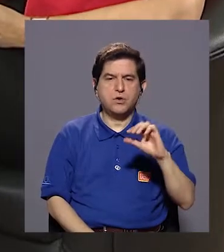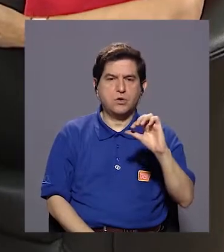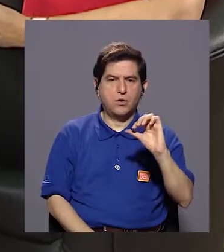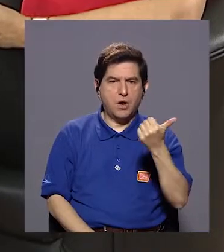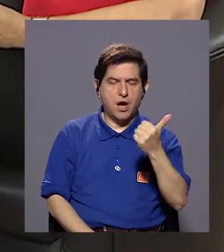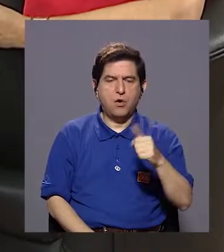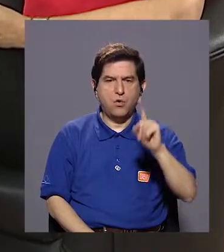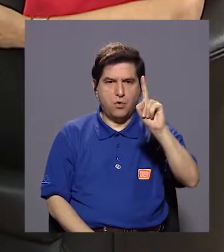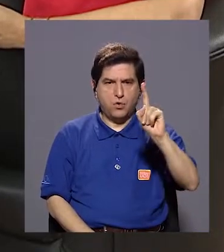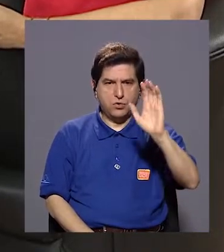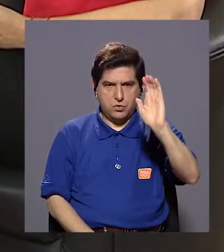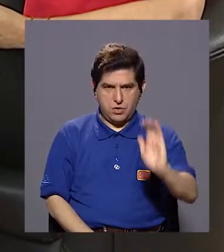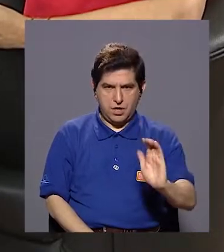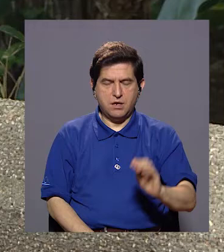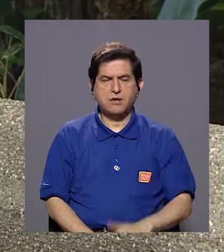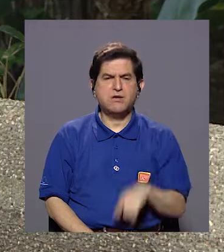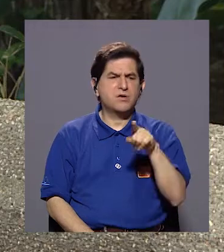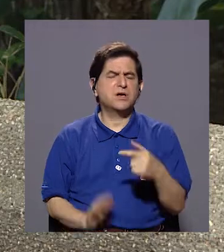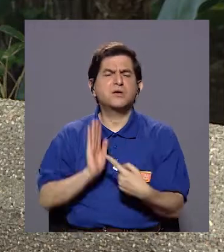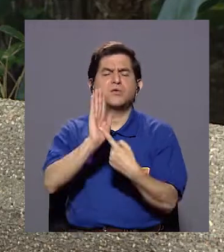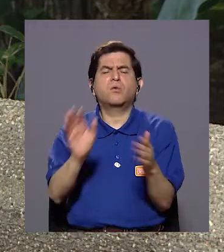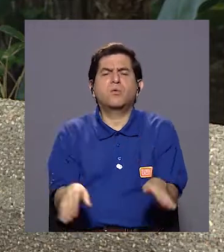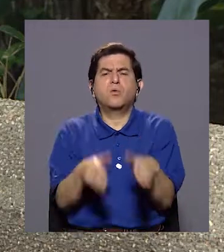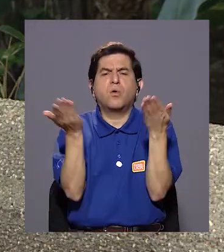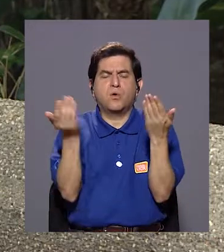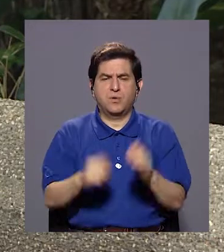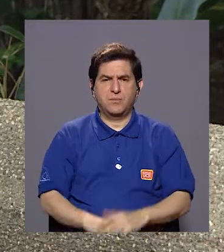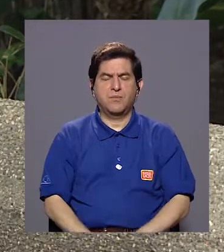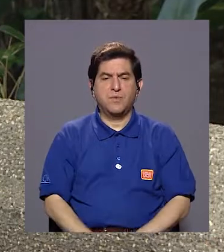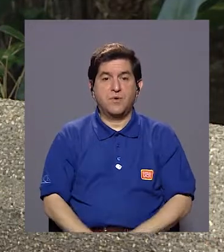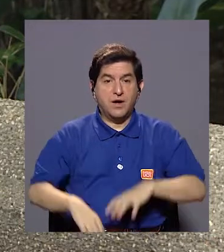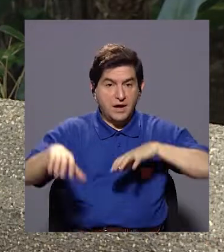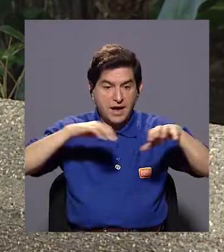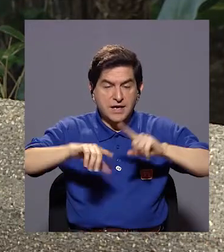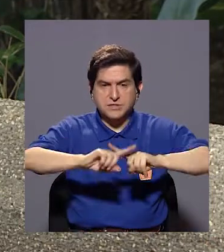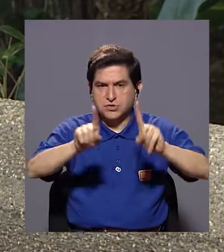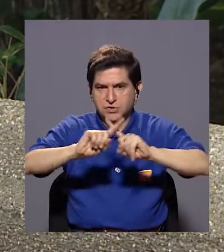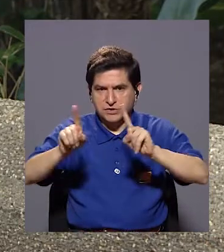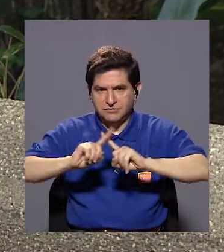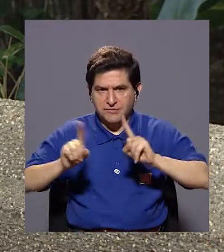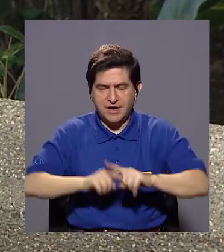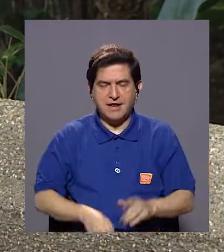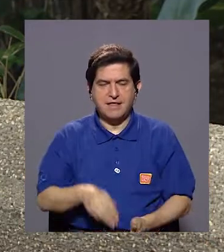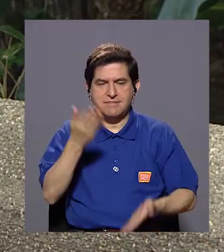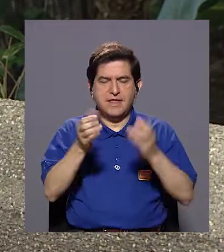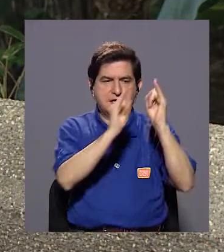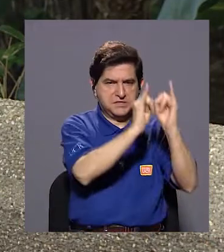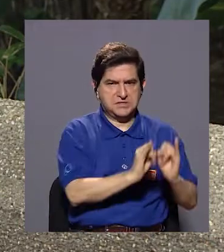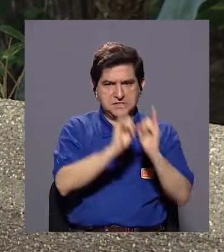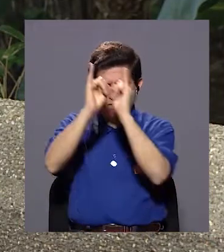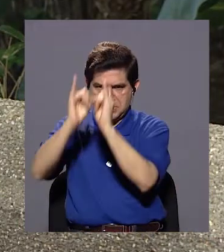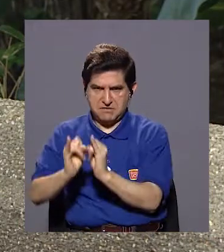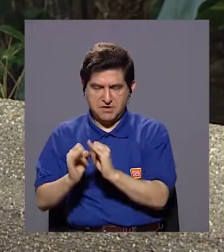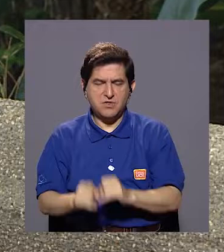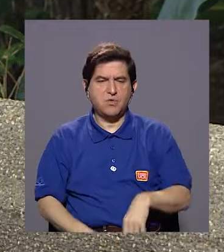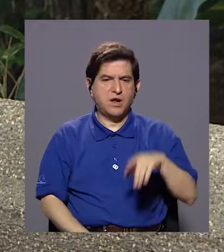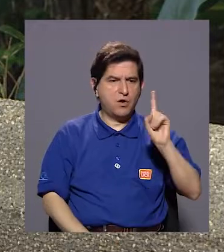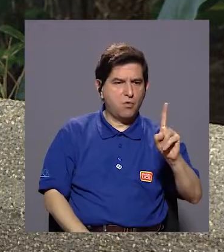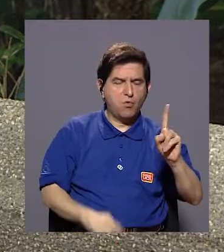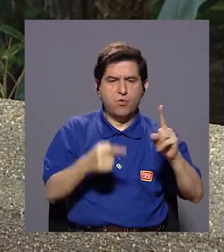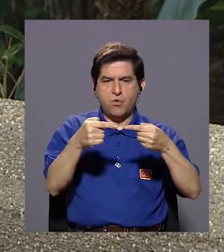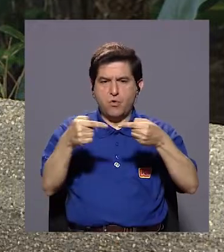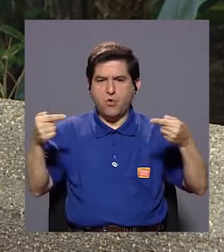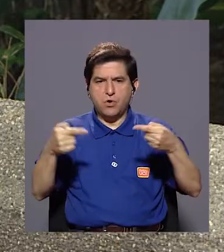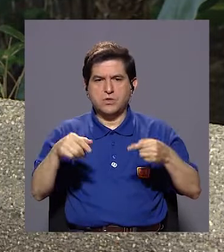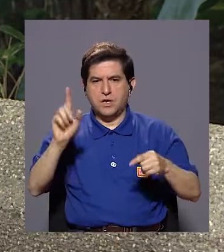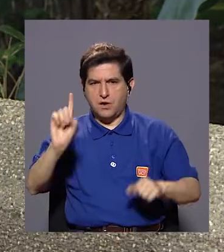sea, ¿cómo se manifiesta? Uh-huh. Las manifestaciones pueden ser varias, ¿verdad? Puede ser de manera individualizada, de una persona a